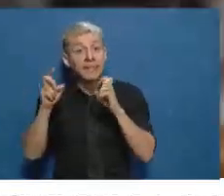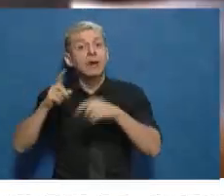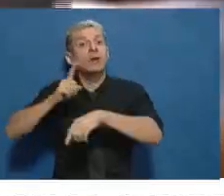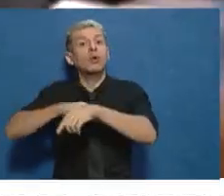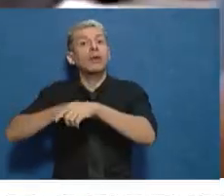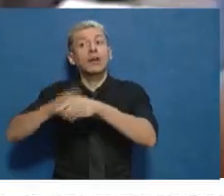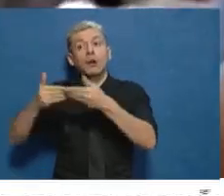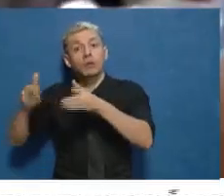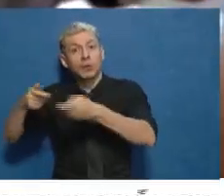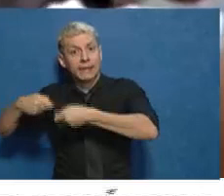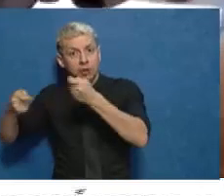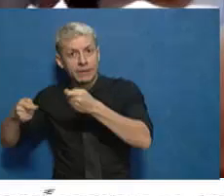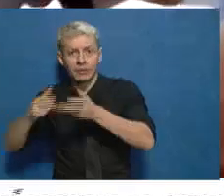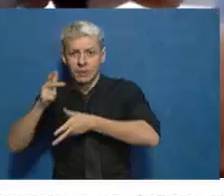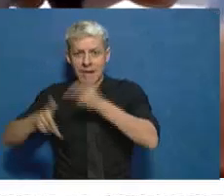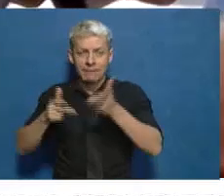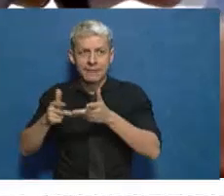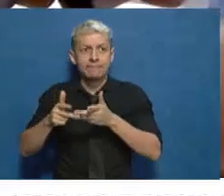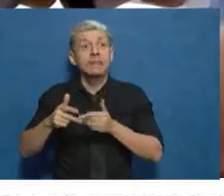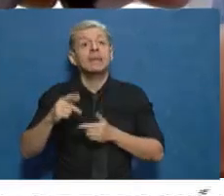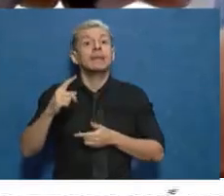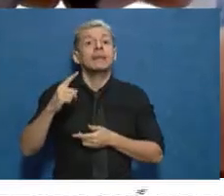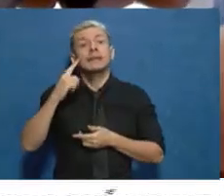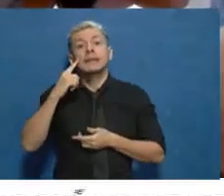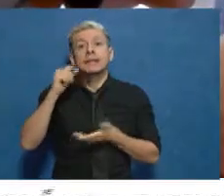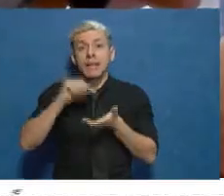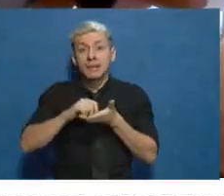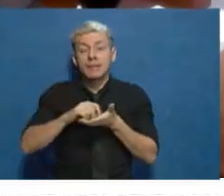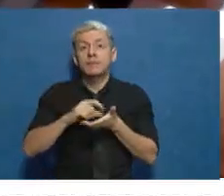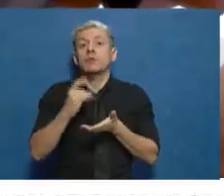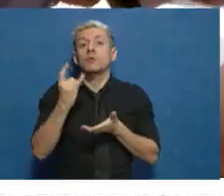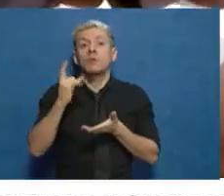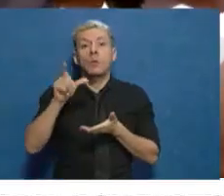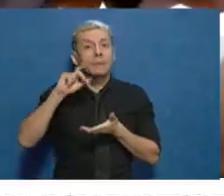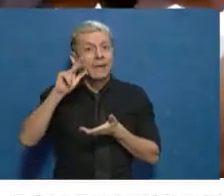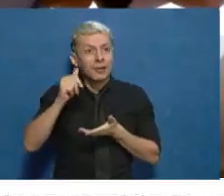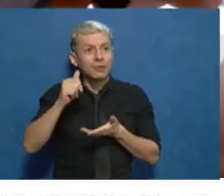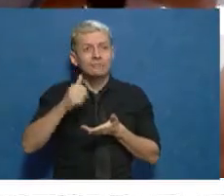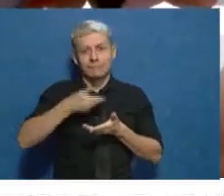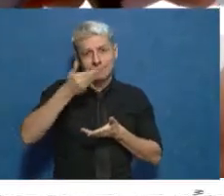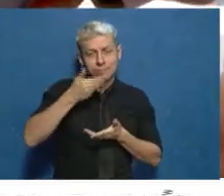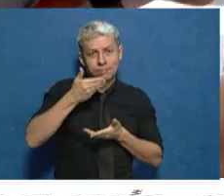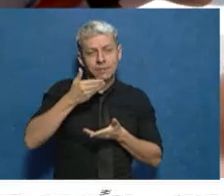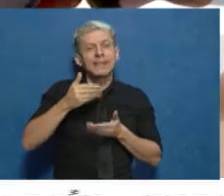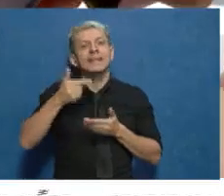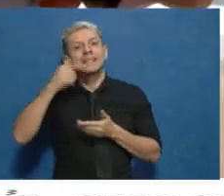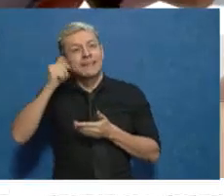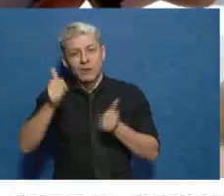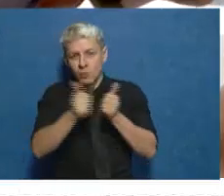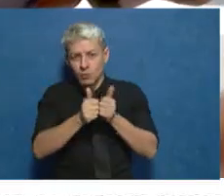intendente de la ciudad de Mendoza, Ulpiano Suárez, está haciendo declaraciones. Allí se encuentra nuestro compañero Sebastián Goiburo trabajando.